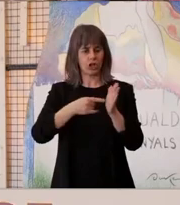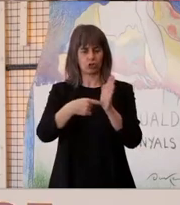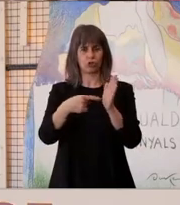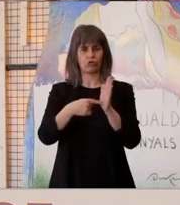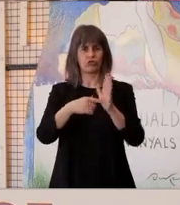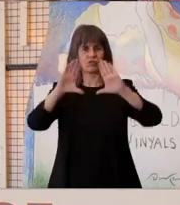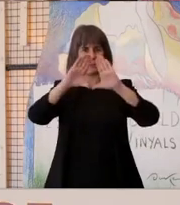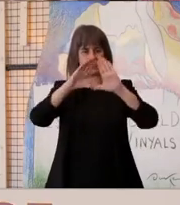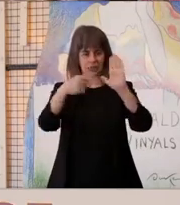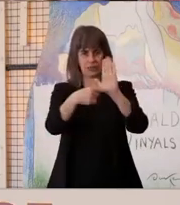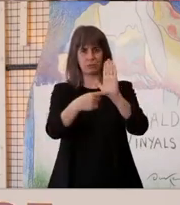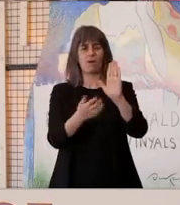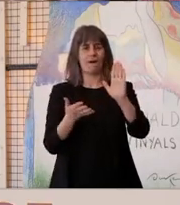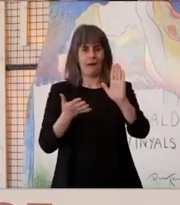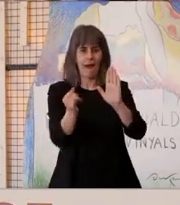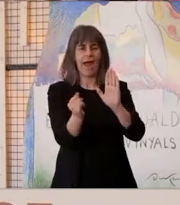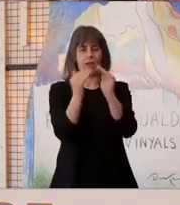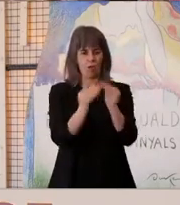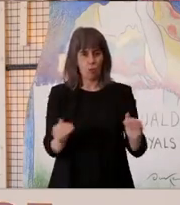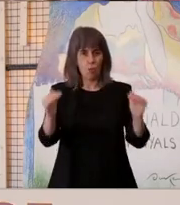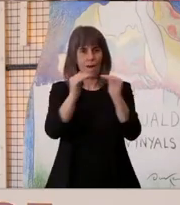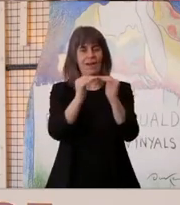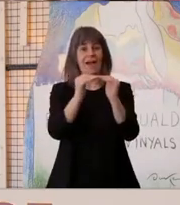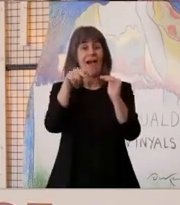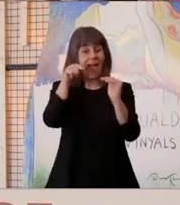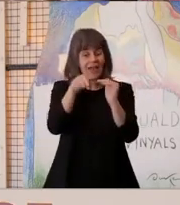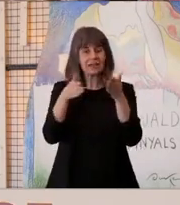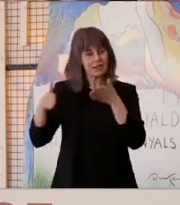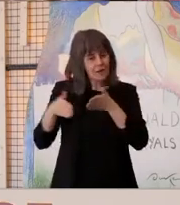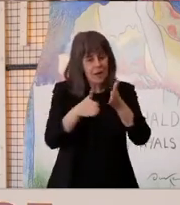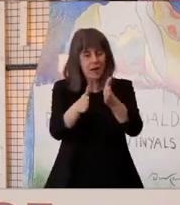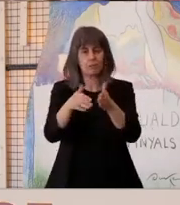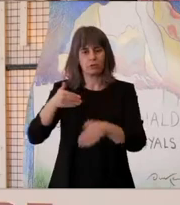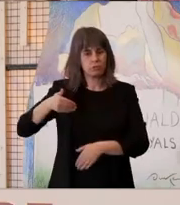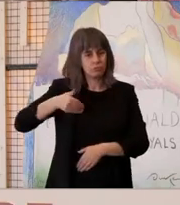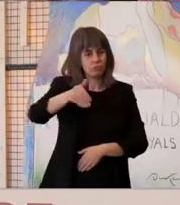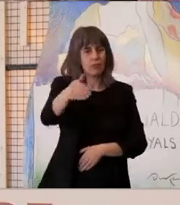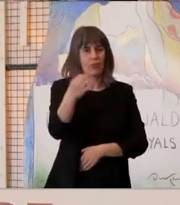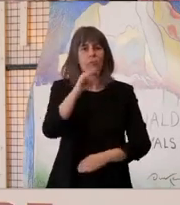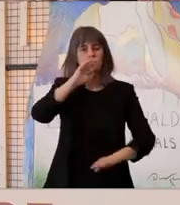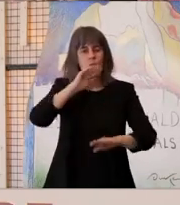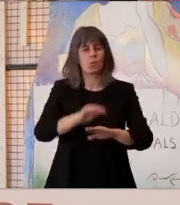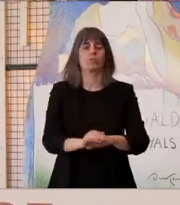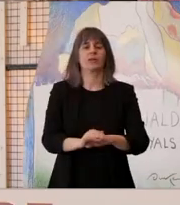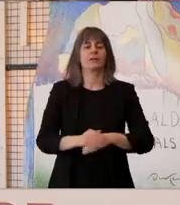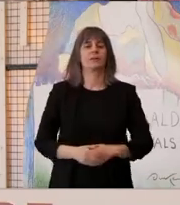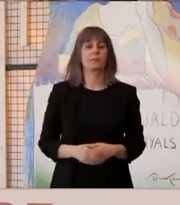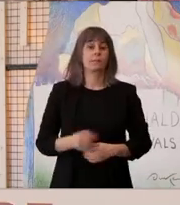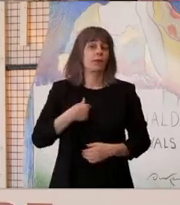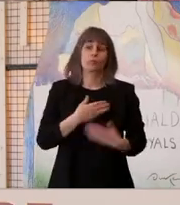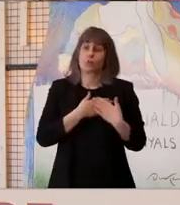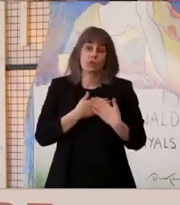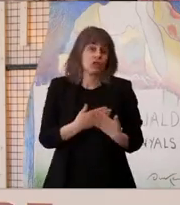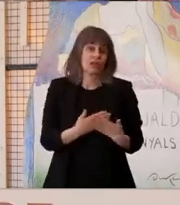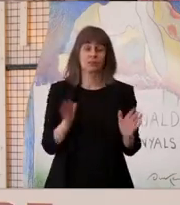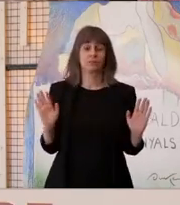feminismo de la igualdad que es el camino que tenemos que seguir y por lo tanto yo lo siento mucho